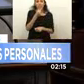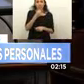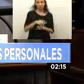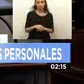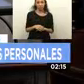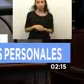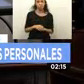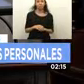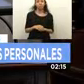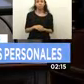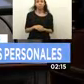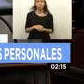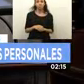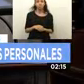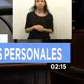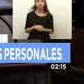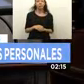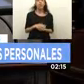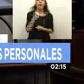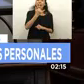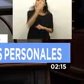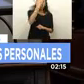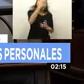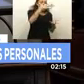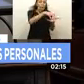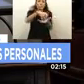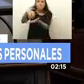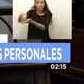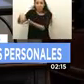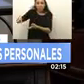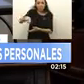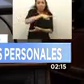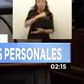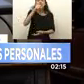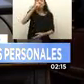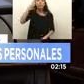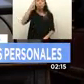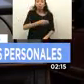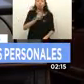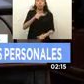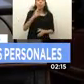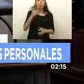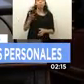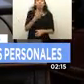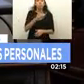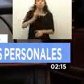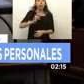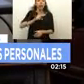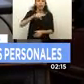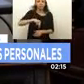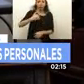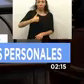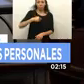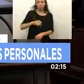galletitas 15 empresas explican casi el 70 por de la industria láctea de la capacidad láctea de la